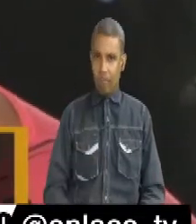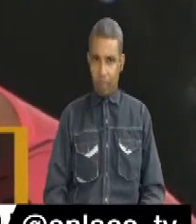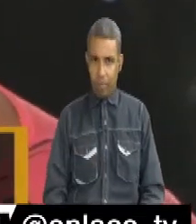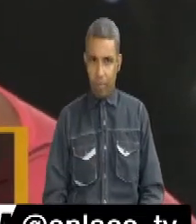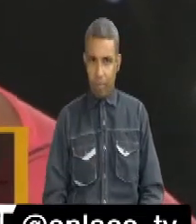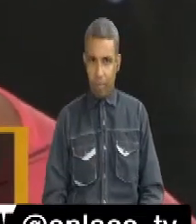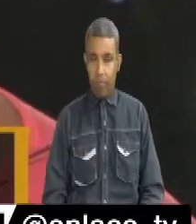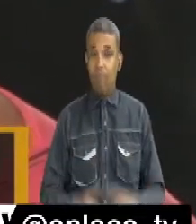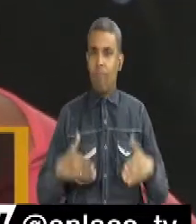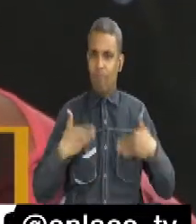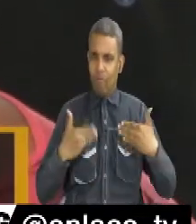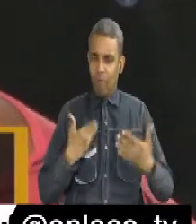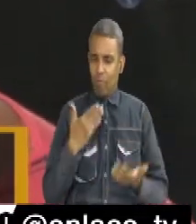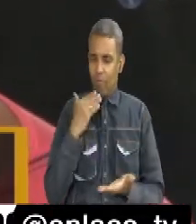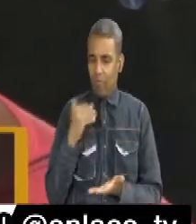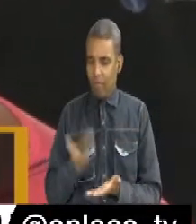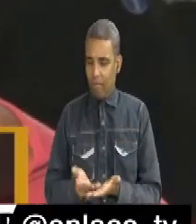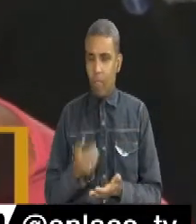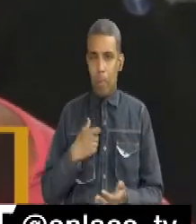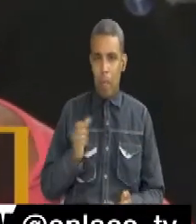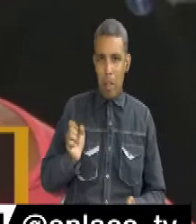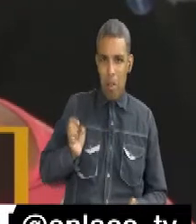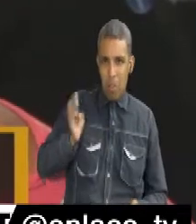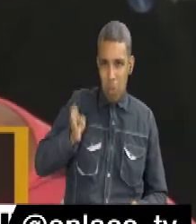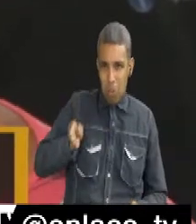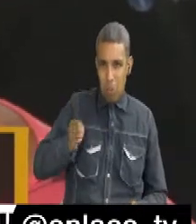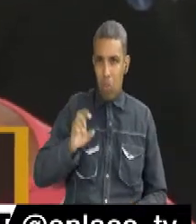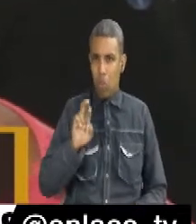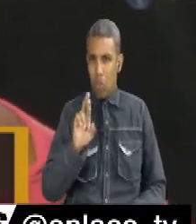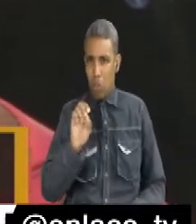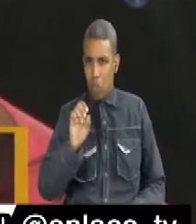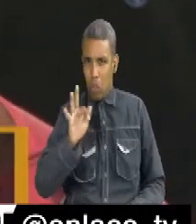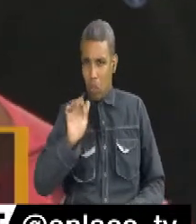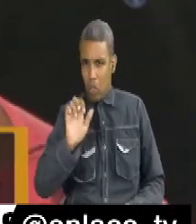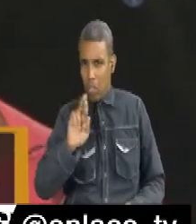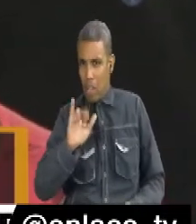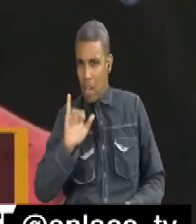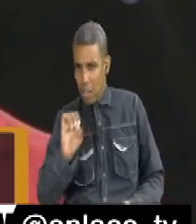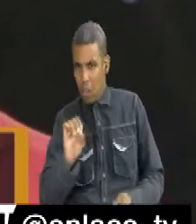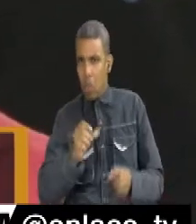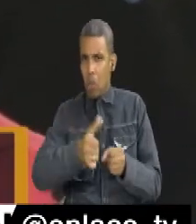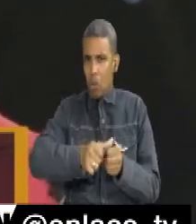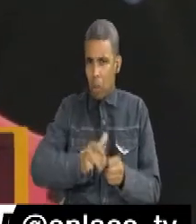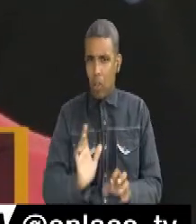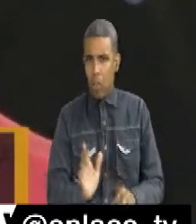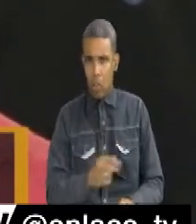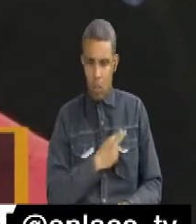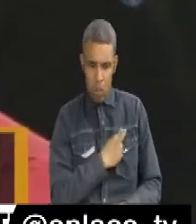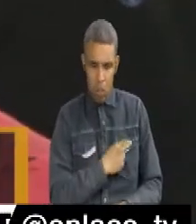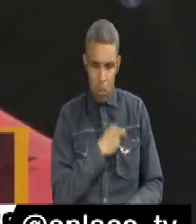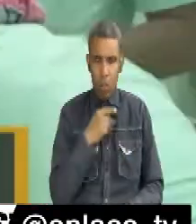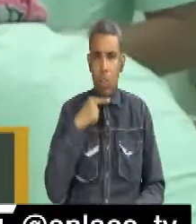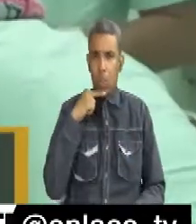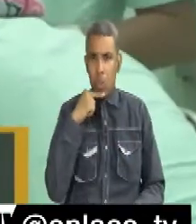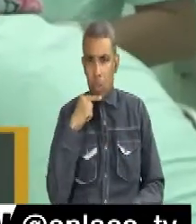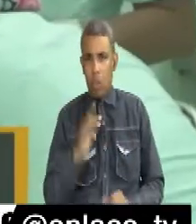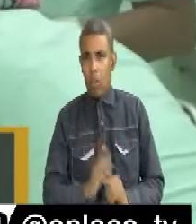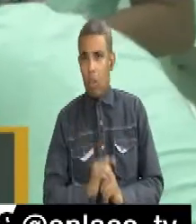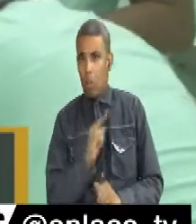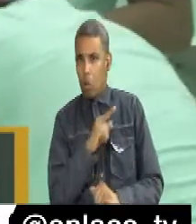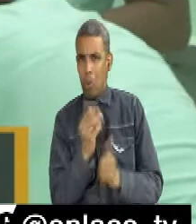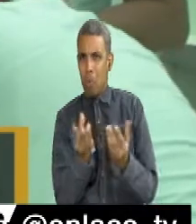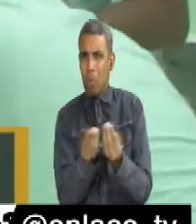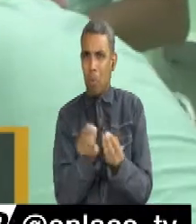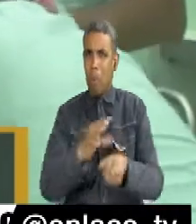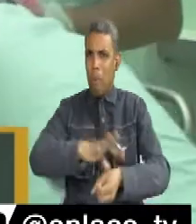muy agradecida con el Club Rotario, Ecopetrol, la Cruz Roja y en especial a los médicos que vienen